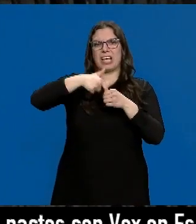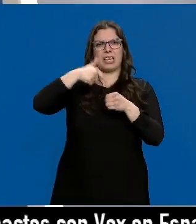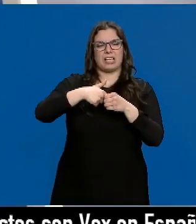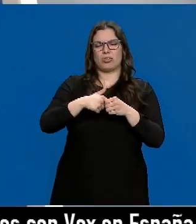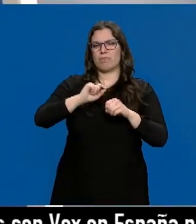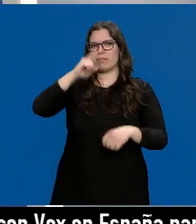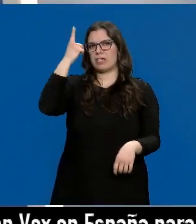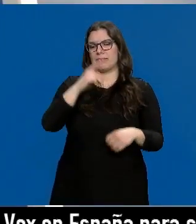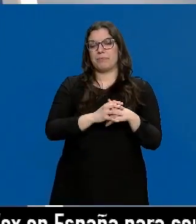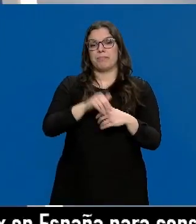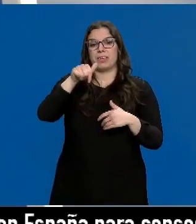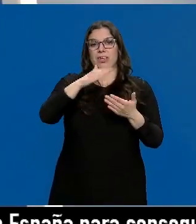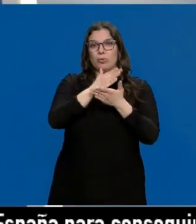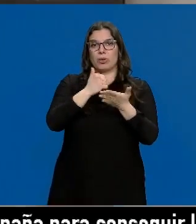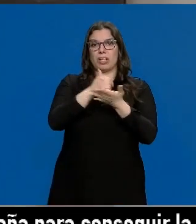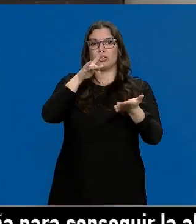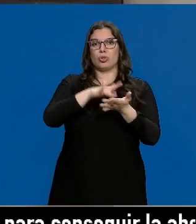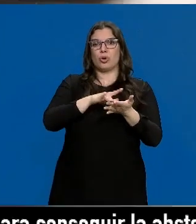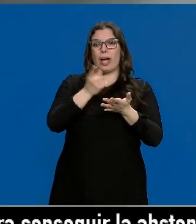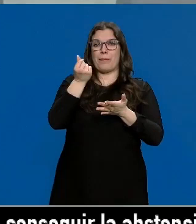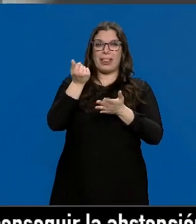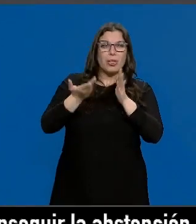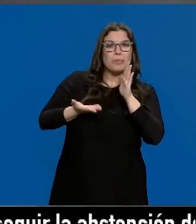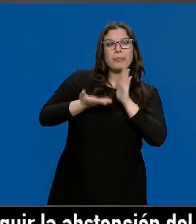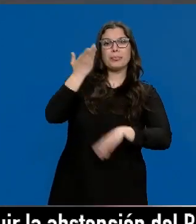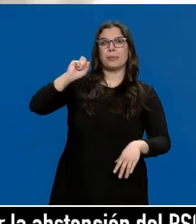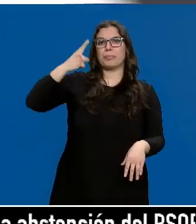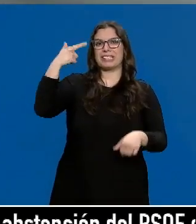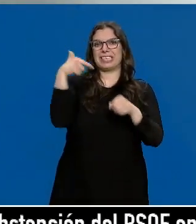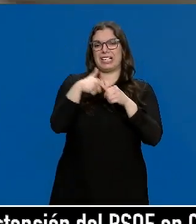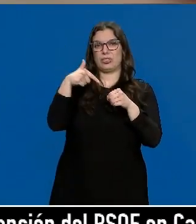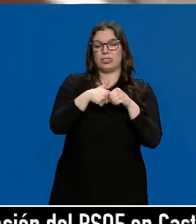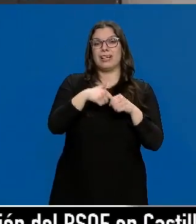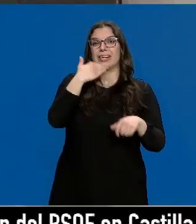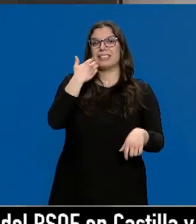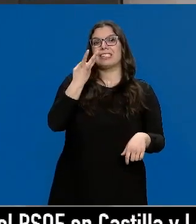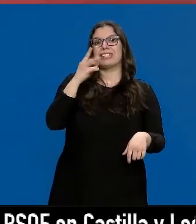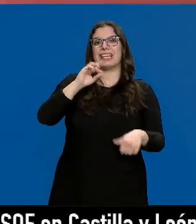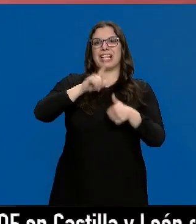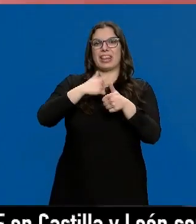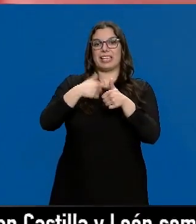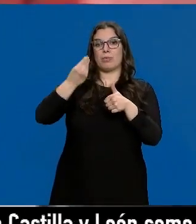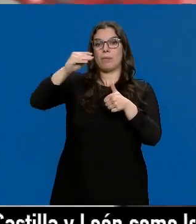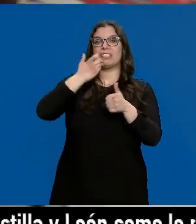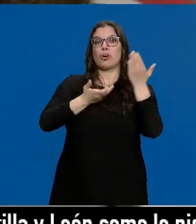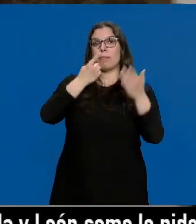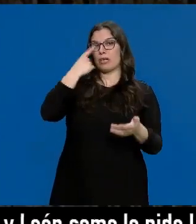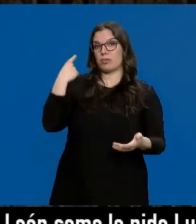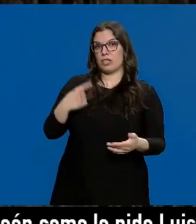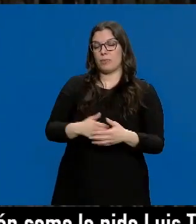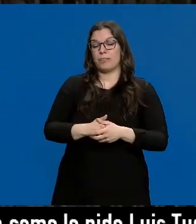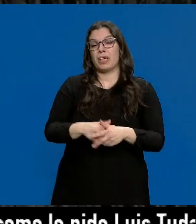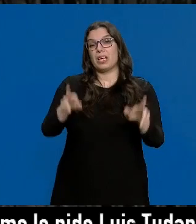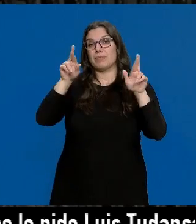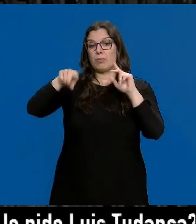mucho más. Nuestra comunidad registra la mayor subida de precio de estos combustibles, casi 30 céntimos más que hace un año. Esperemos que